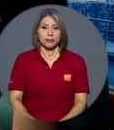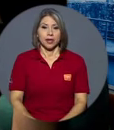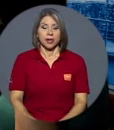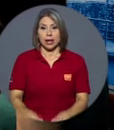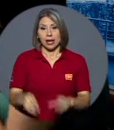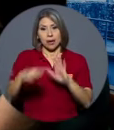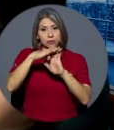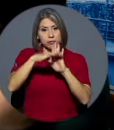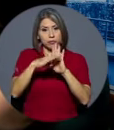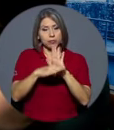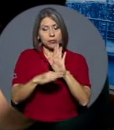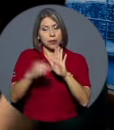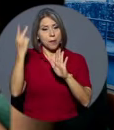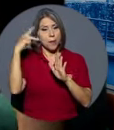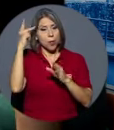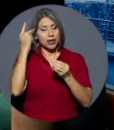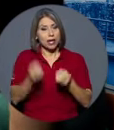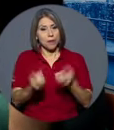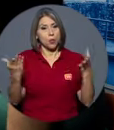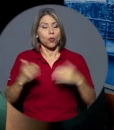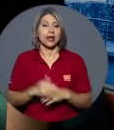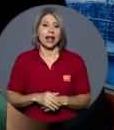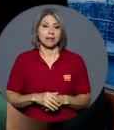en todo lo que es la política pública,